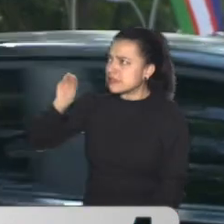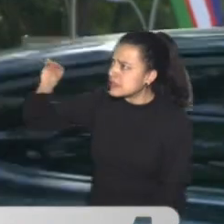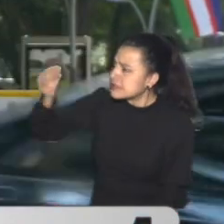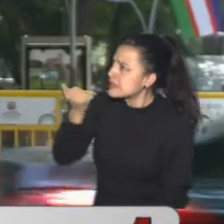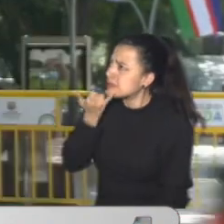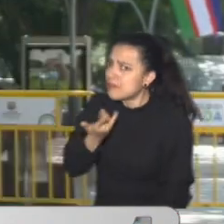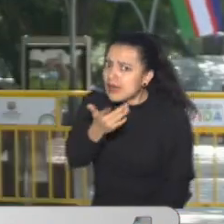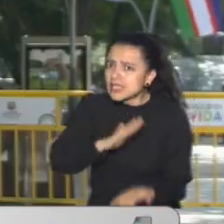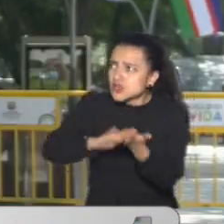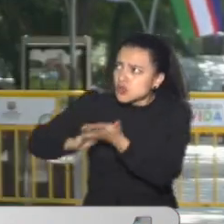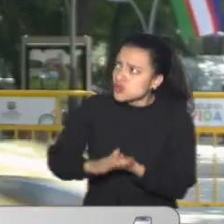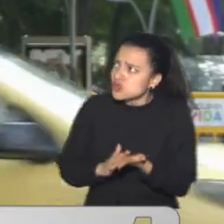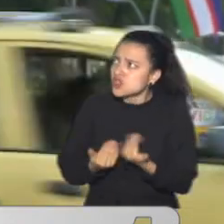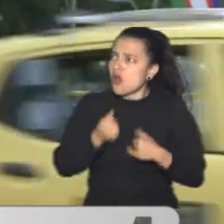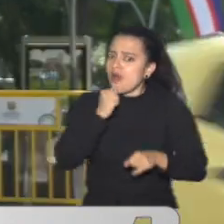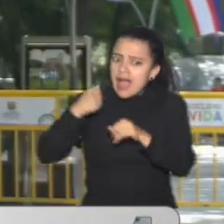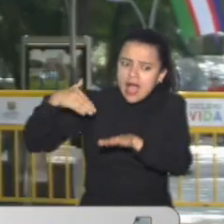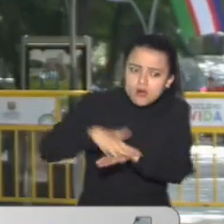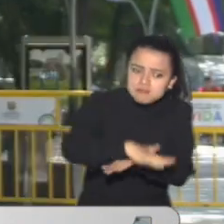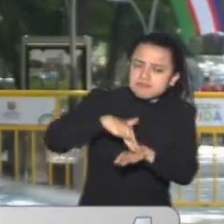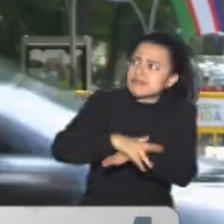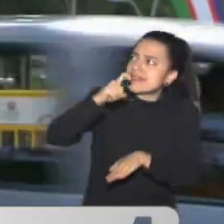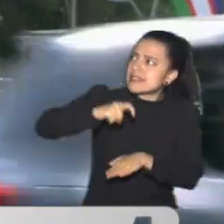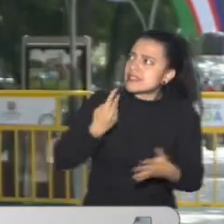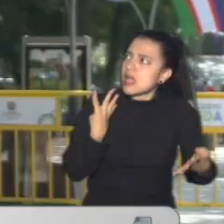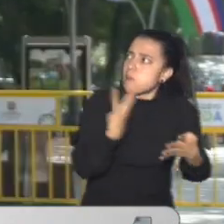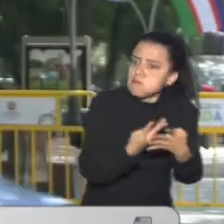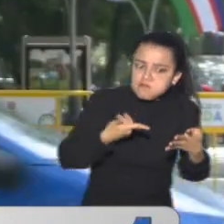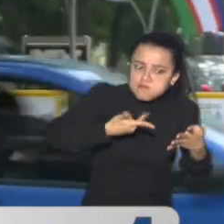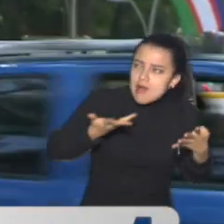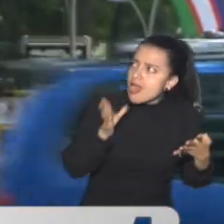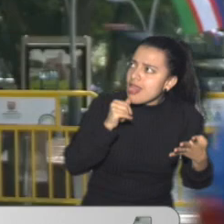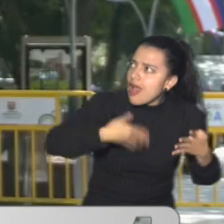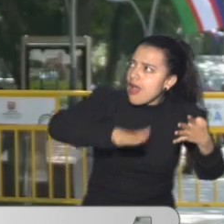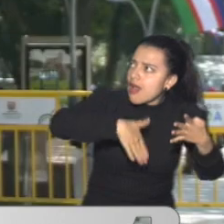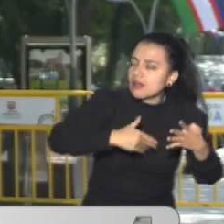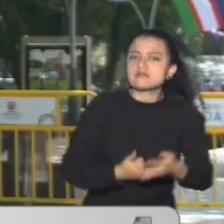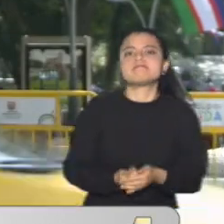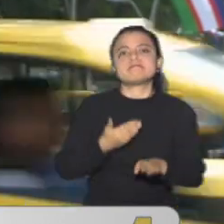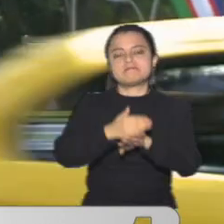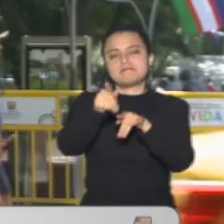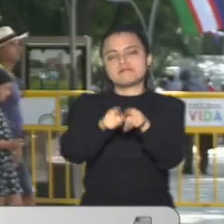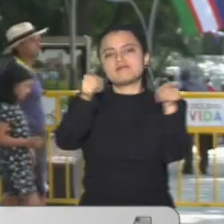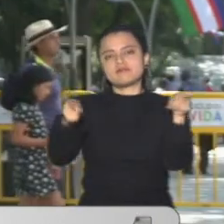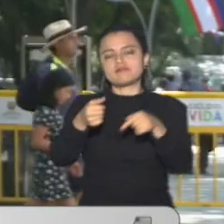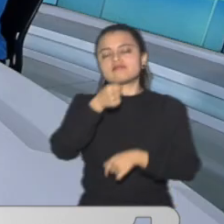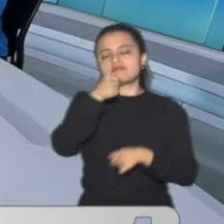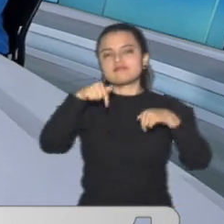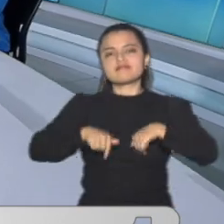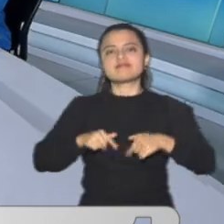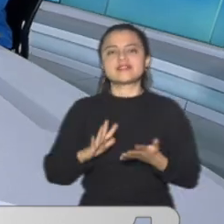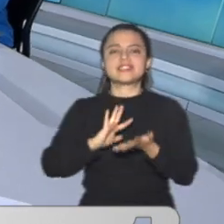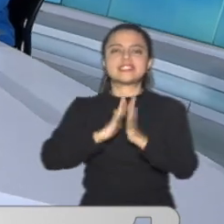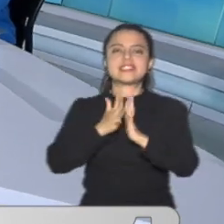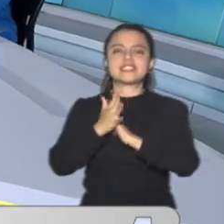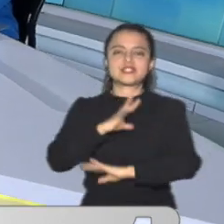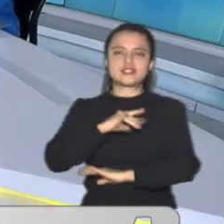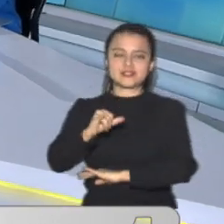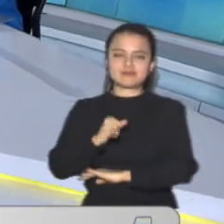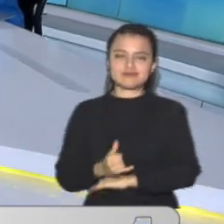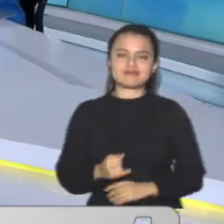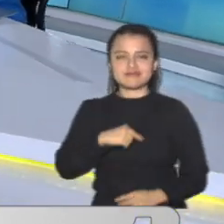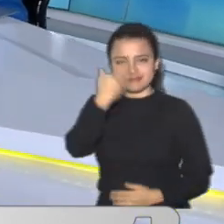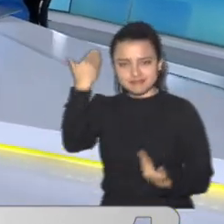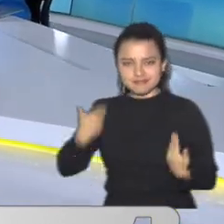construcción de alcantarillado detalles más adelante nuestra misión de las 12 del mediodía es por ahora la información desde el centro de cali sebastián bedoya